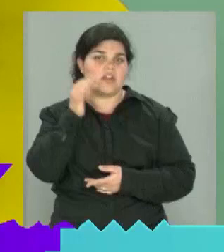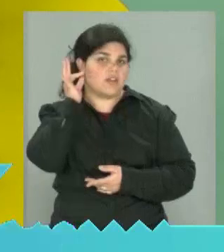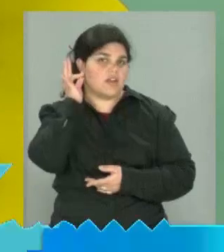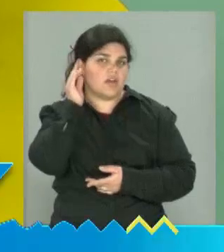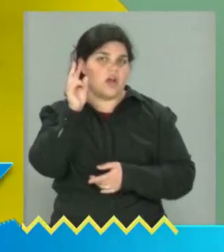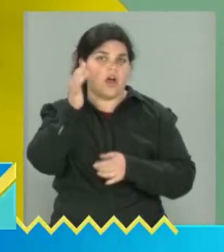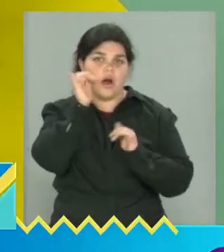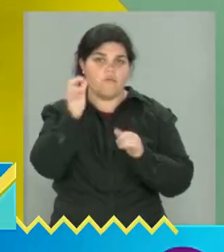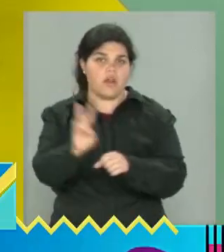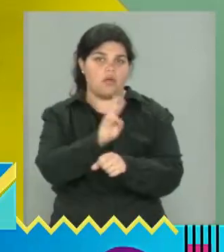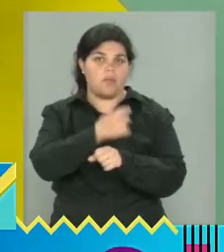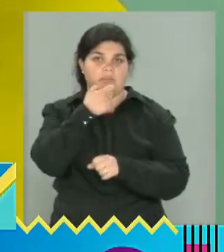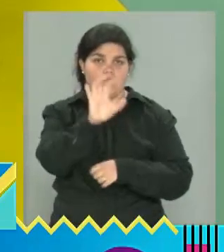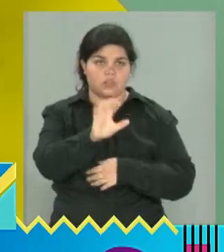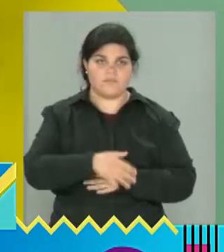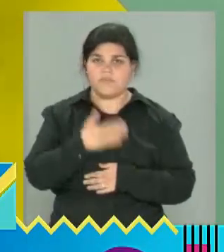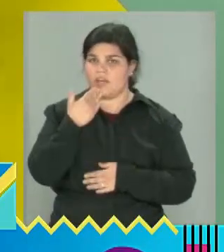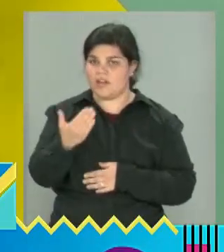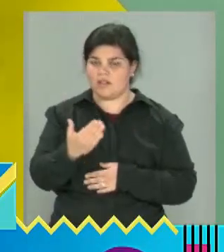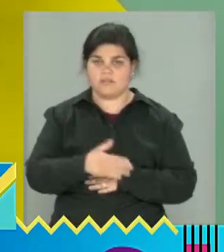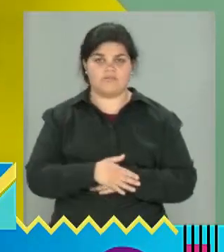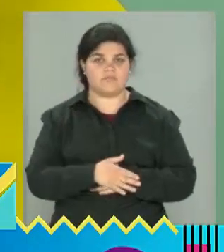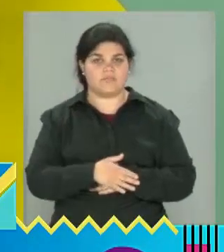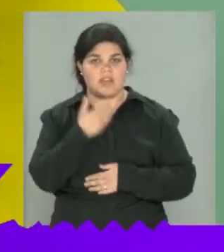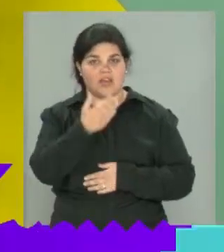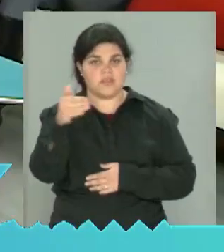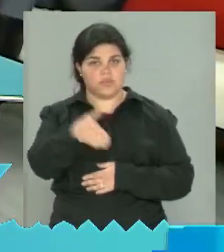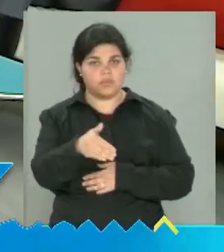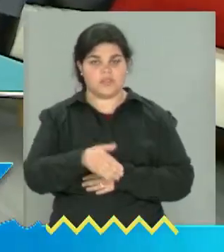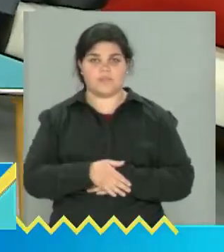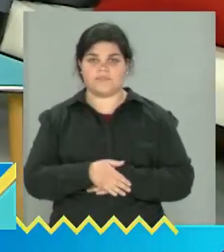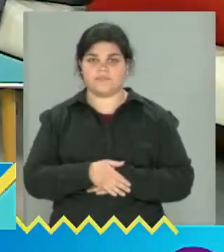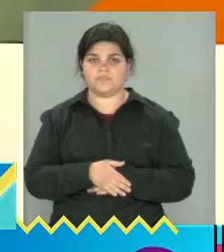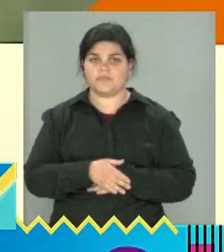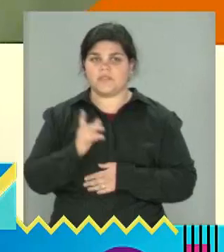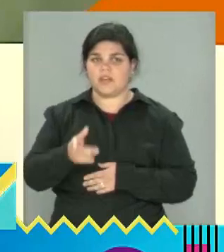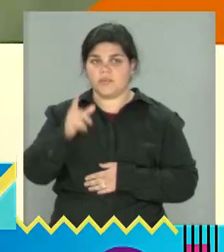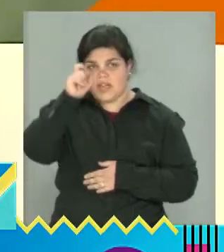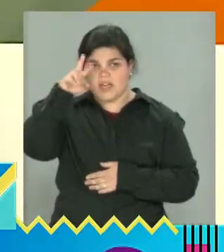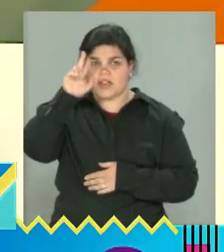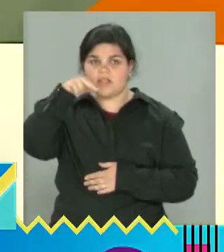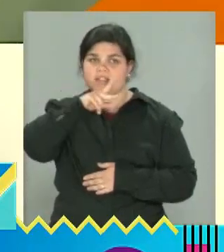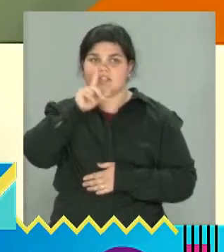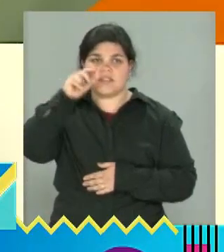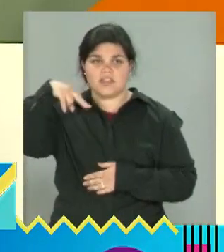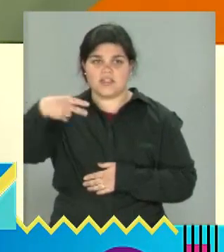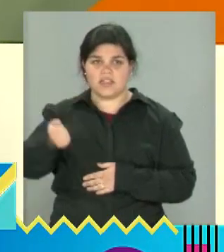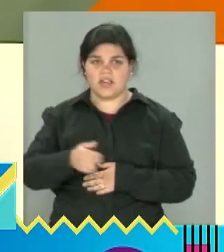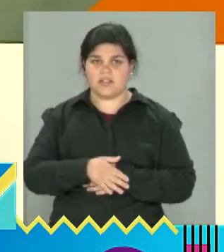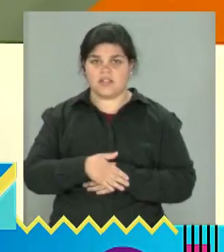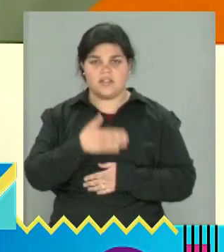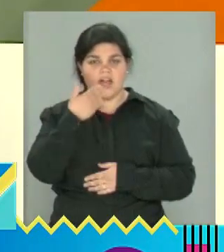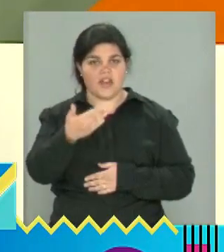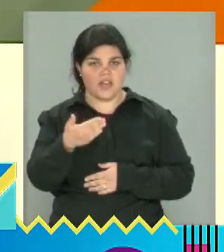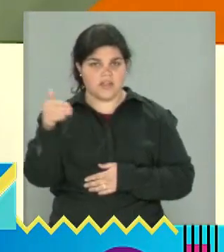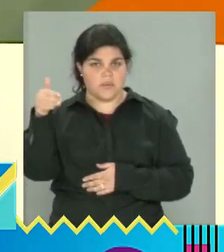de la provincia. Muchas gracias. Bien, muchas gracias por estar presente. Ernestina Polisi también está con nosotros. Muchas gracias, Ernestina, por estar acá.